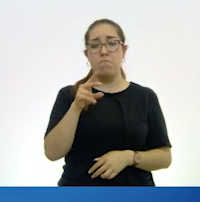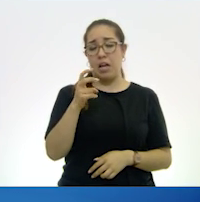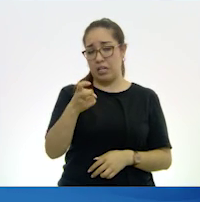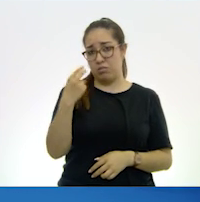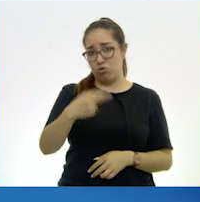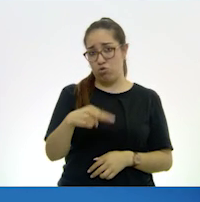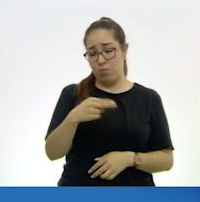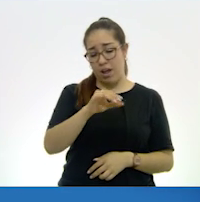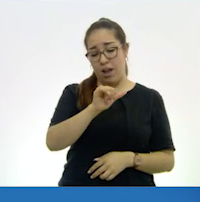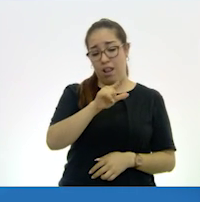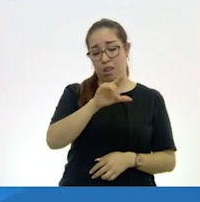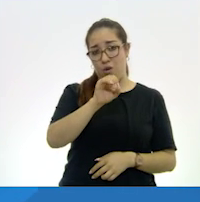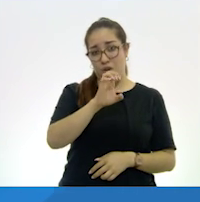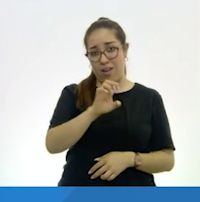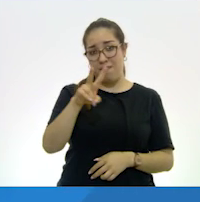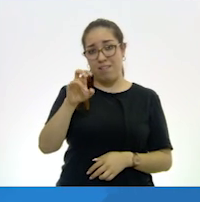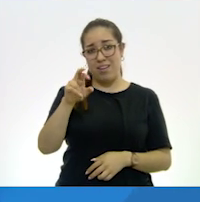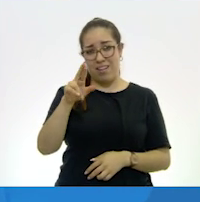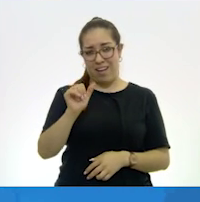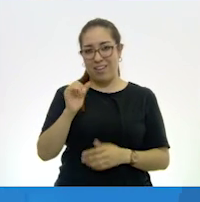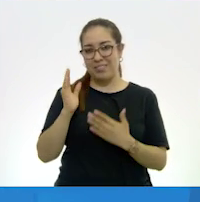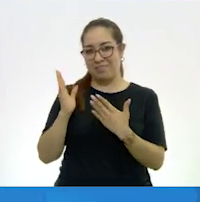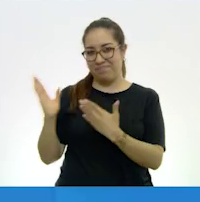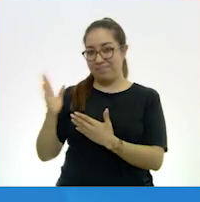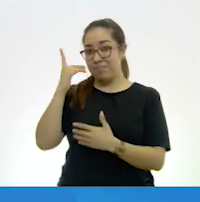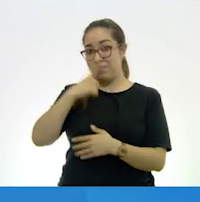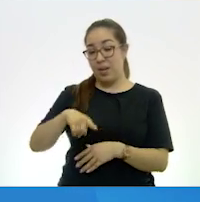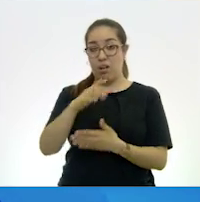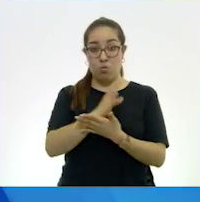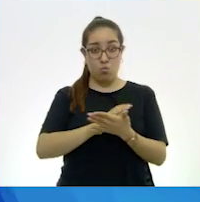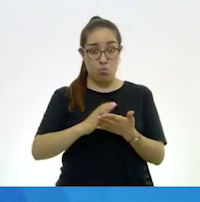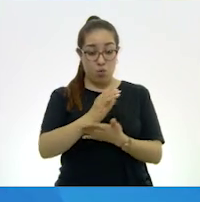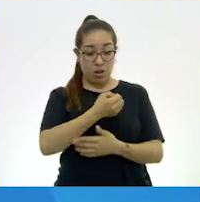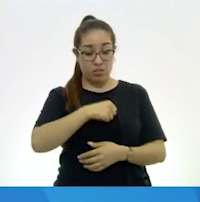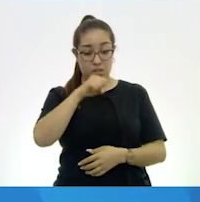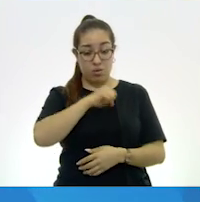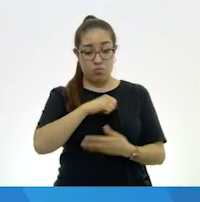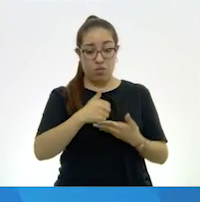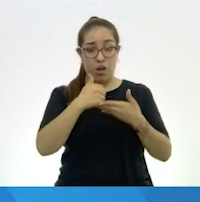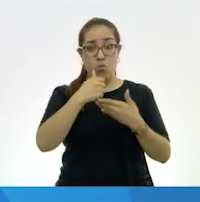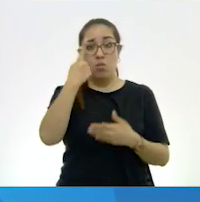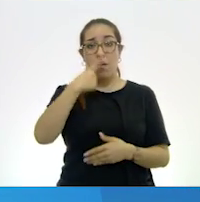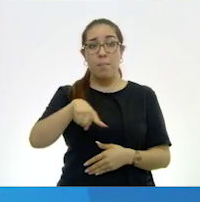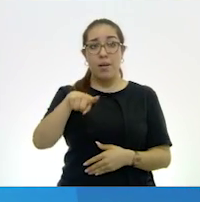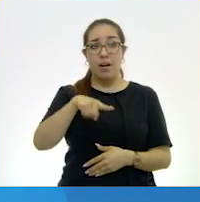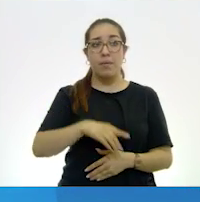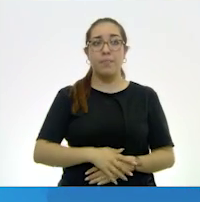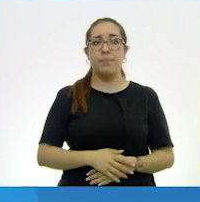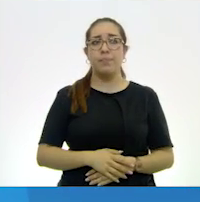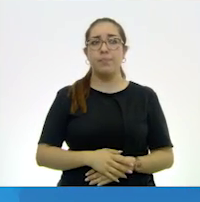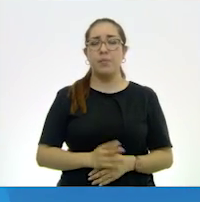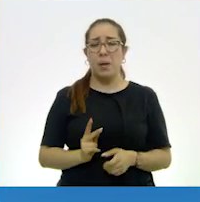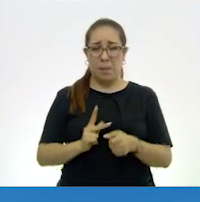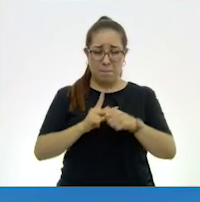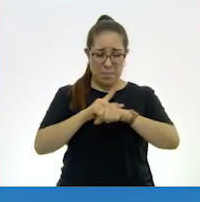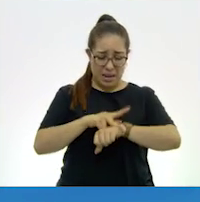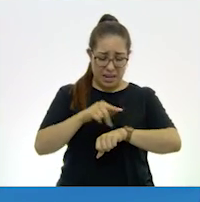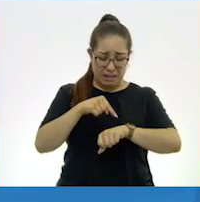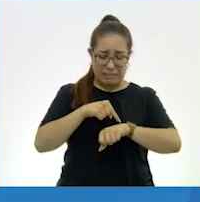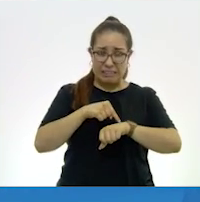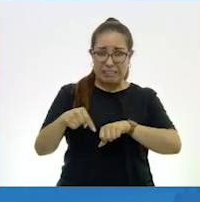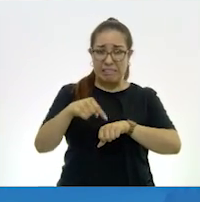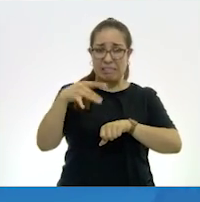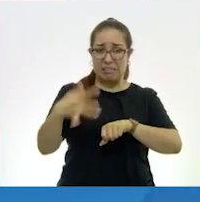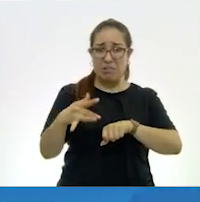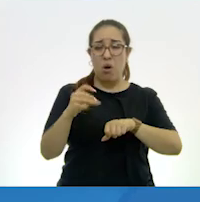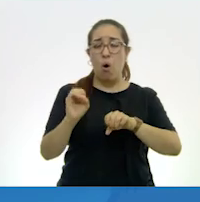vera, que posee diversas propiedades para la salud. Se emplea para curar heridas en la piel,